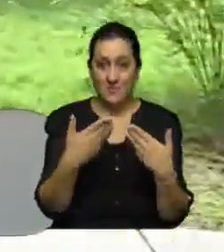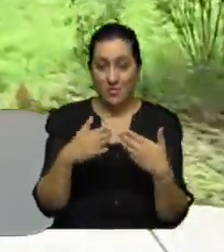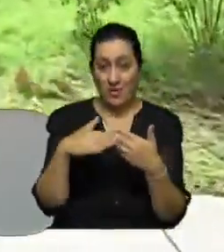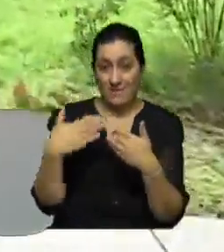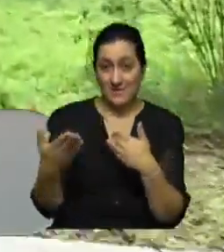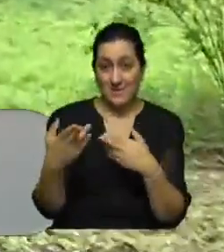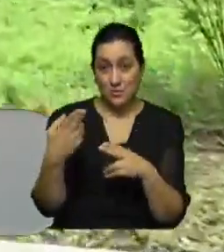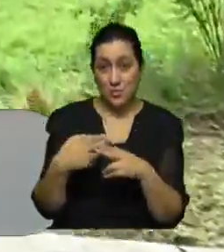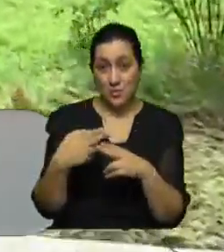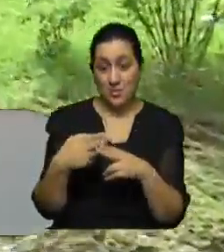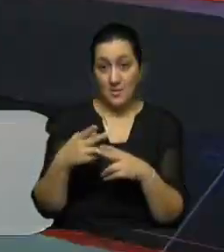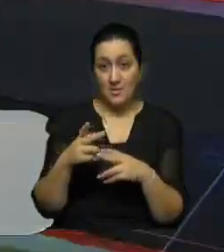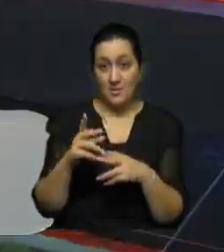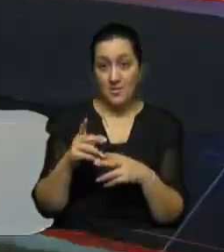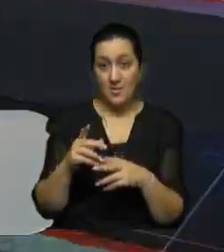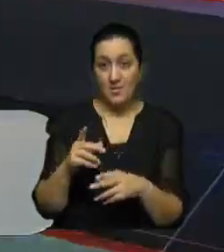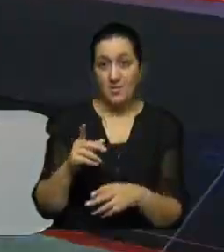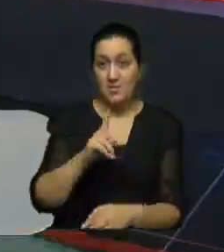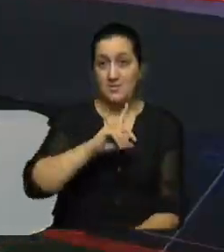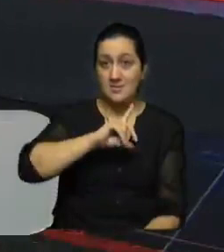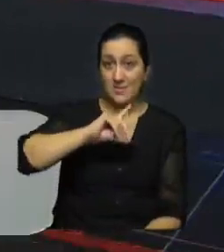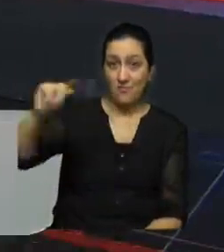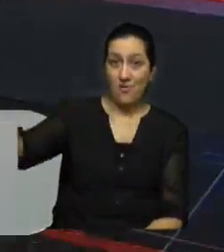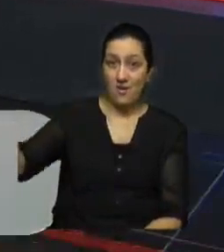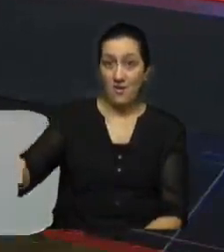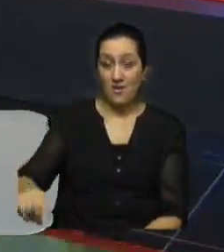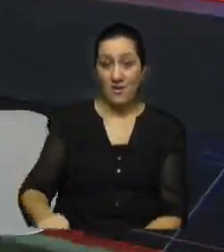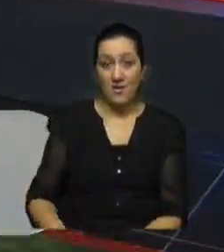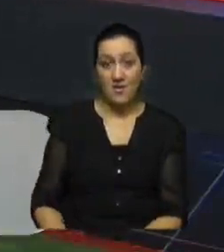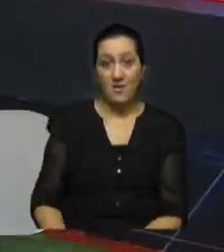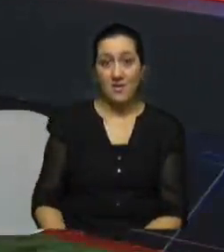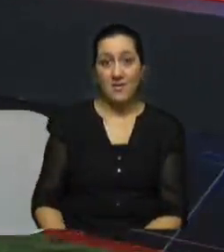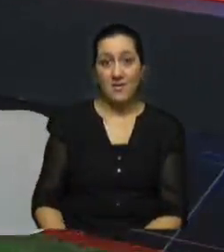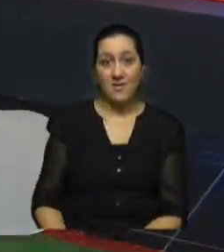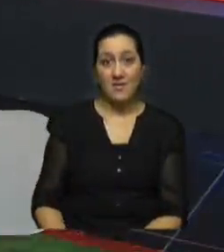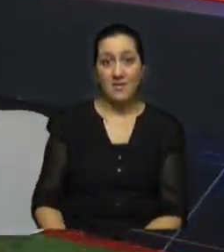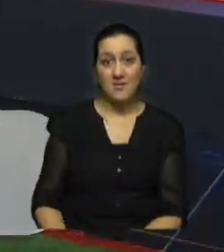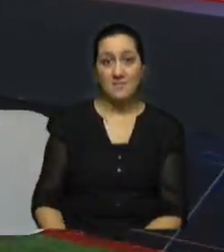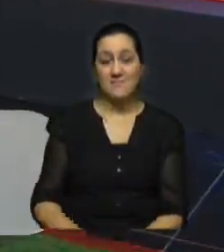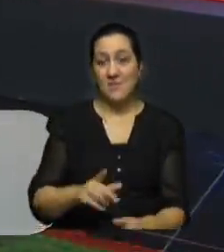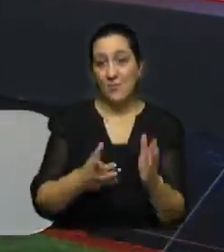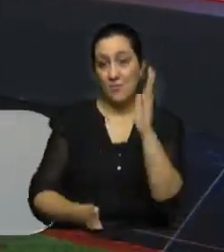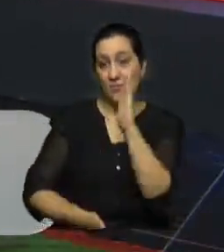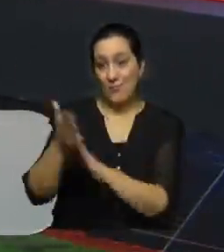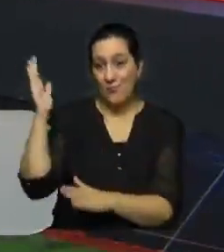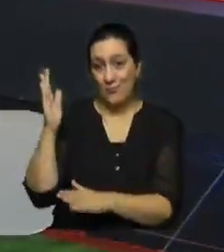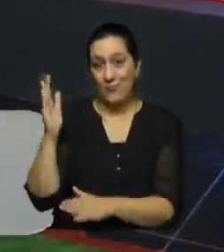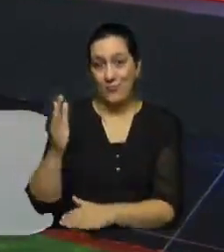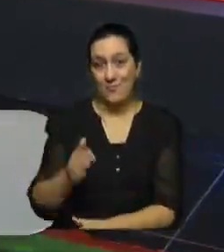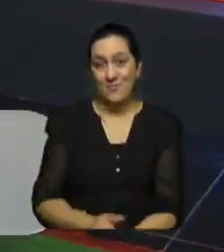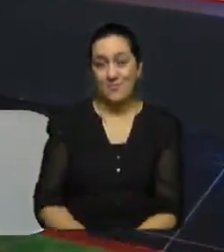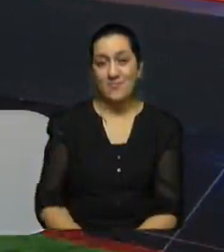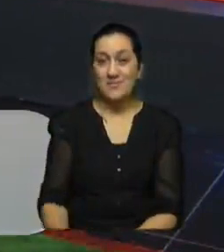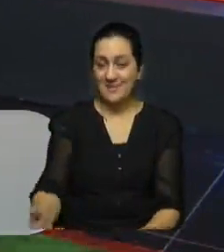su nombre? Dime, Fito. No. Mirá, no. Te distraje y se fue. Se fueron todas. No te quieren.